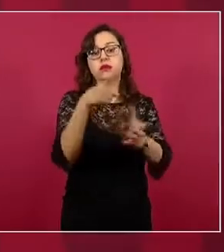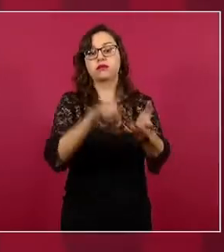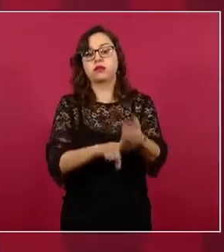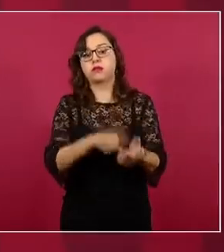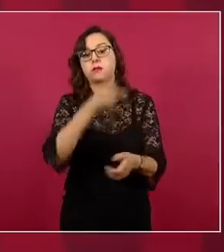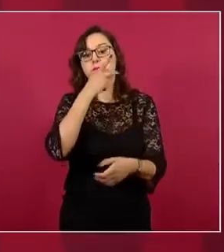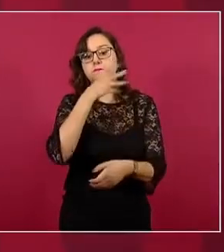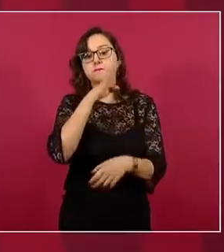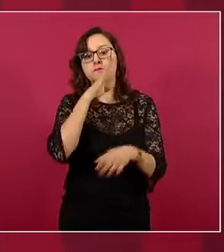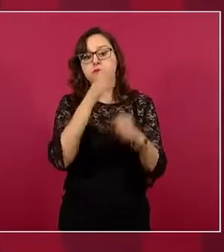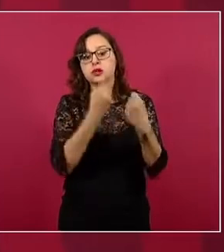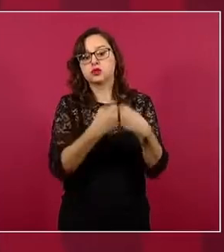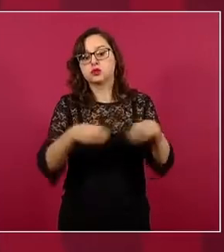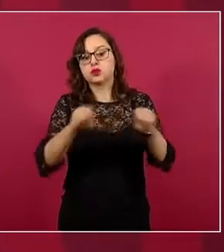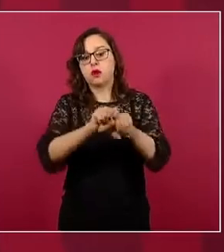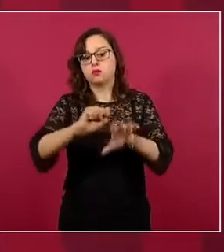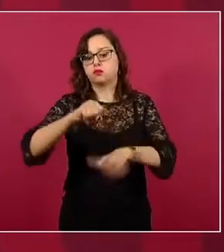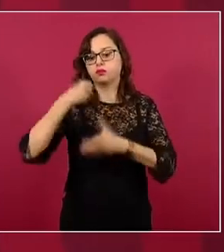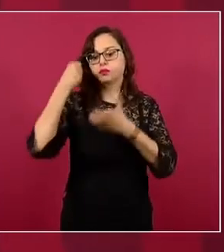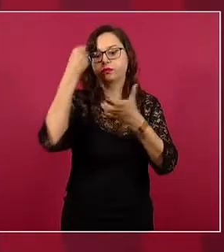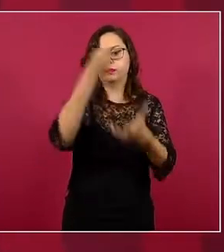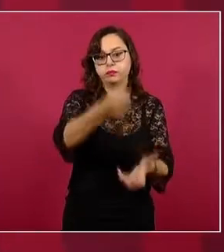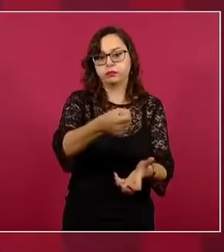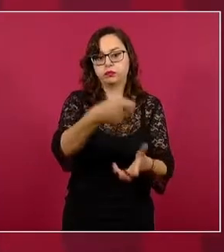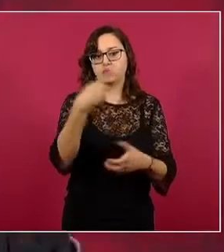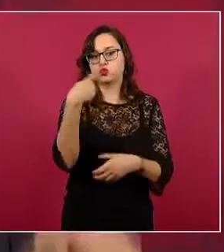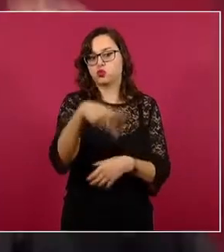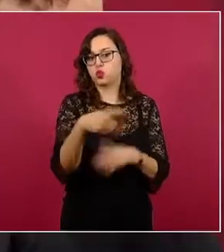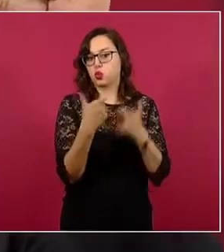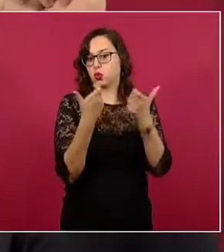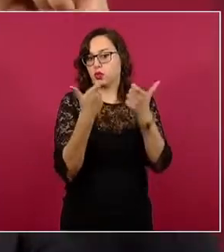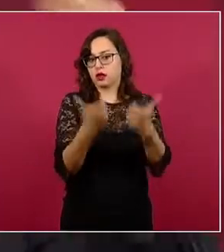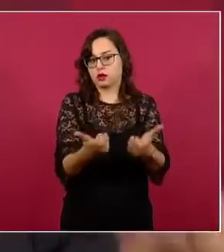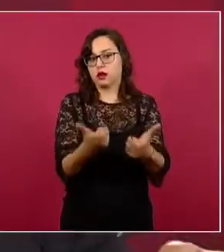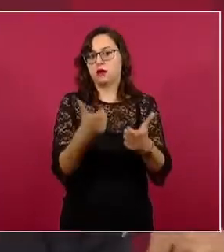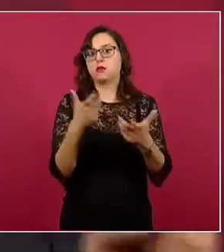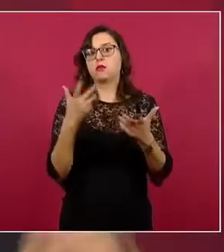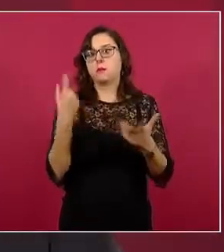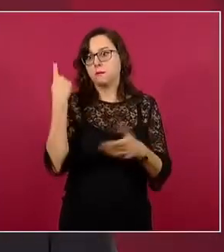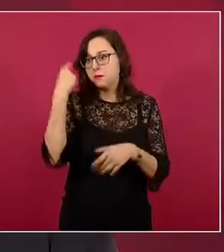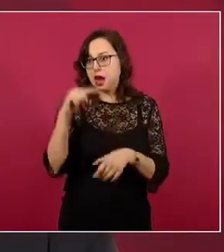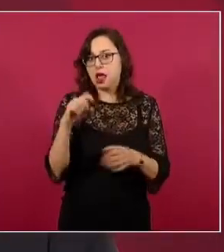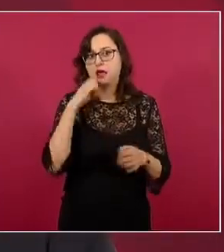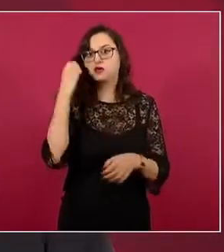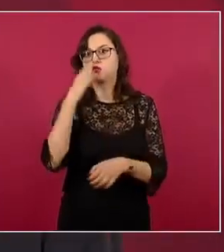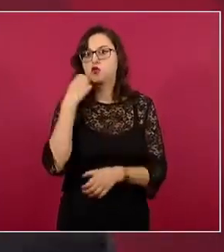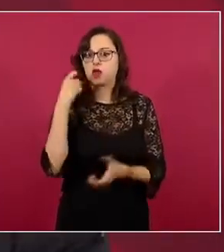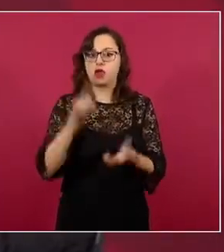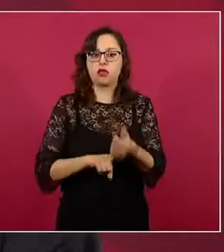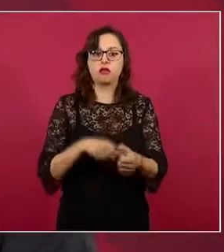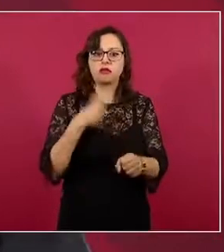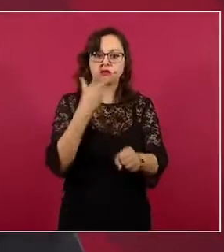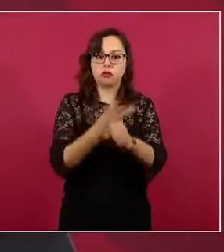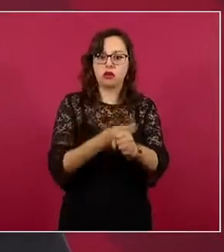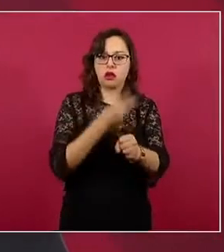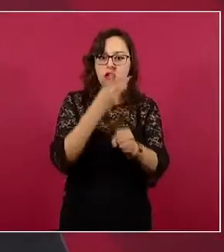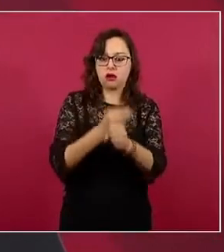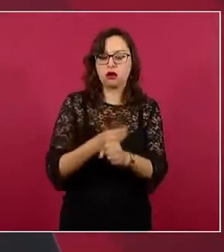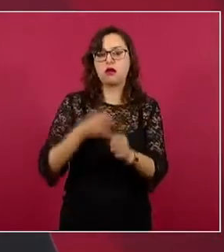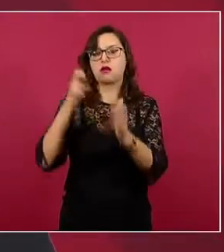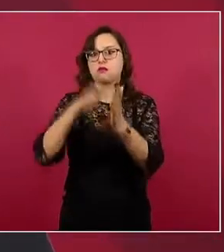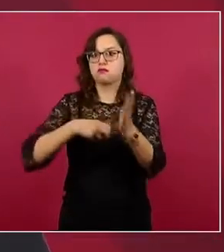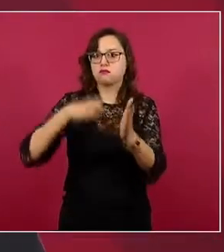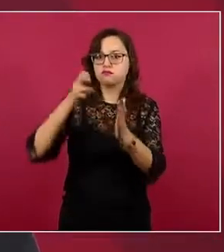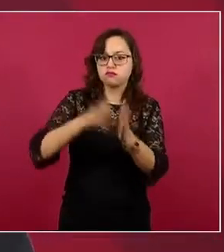de familia manejen su presupuesto para el mantenimiento de sus planteles educativos